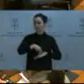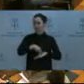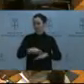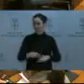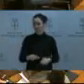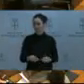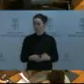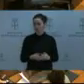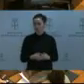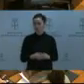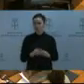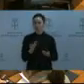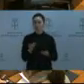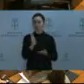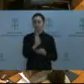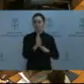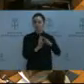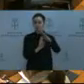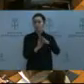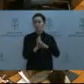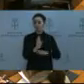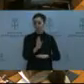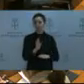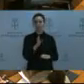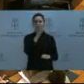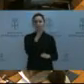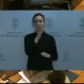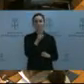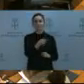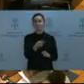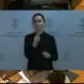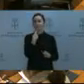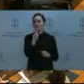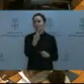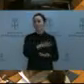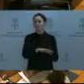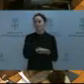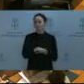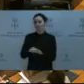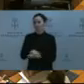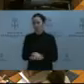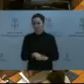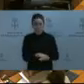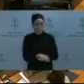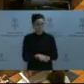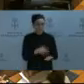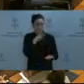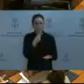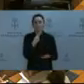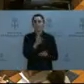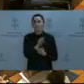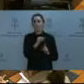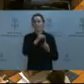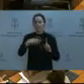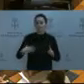que está casi todo dicho. Y está casi todo dicho porque la propia portavoz de Foro ha reconocido aquí que ha estado